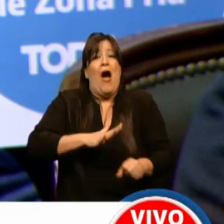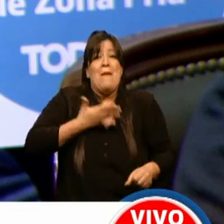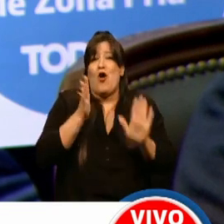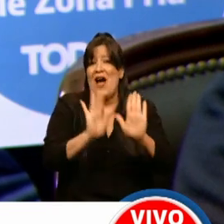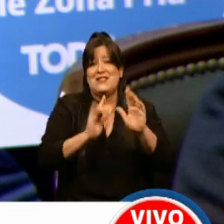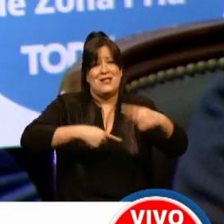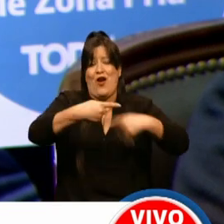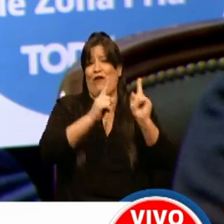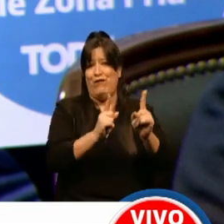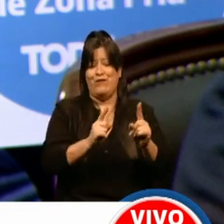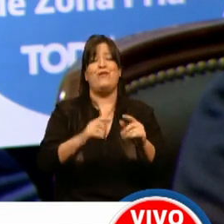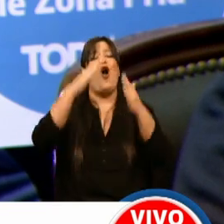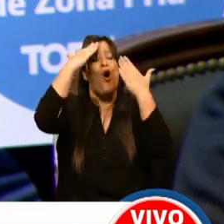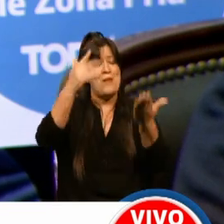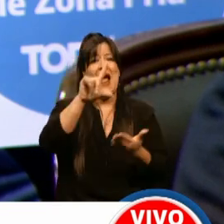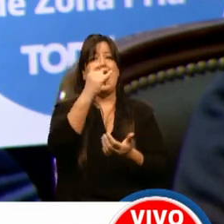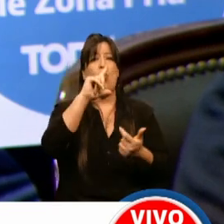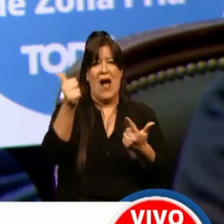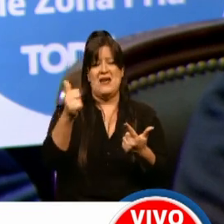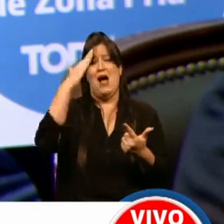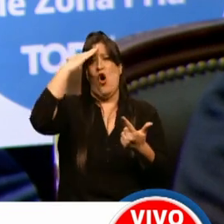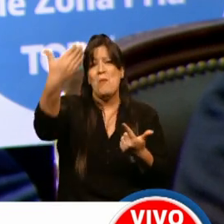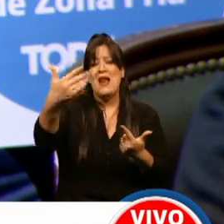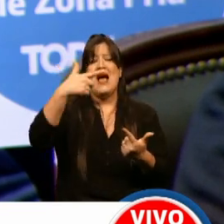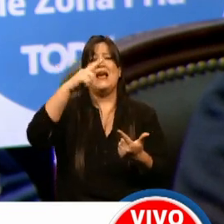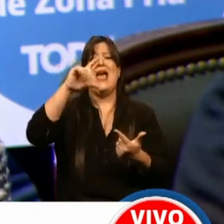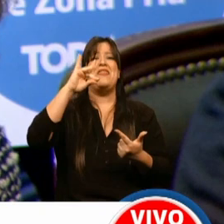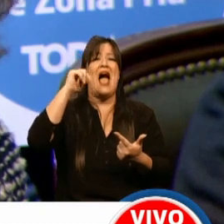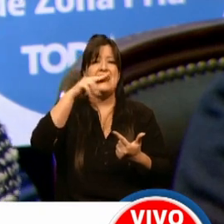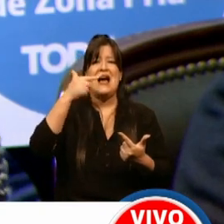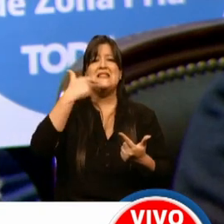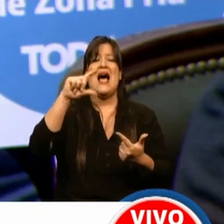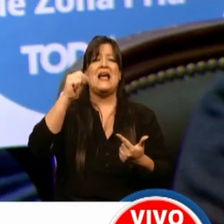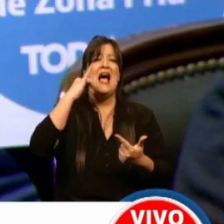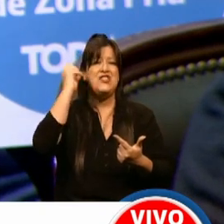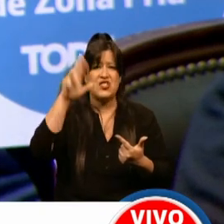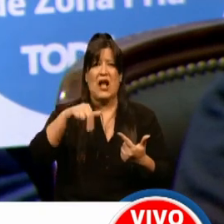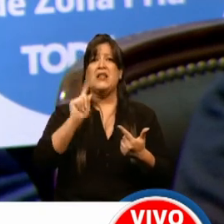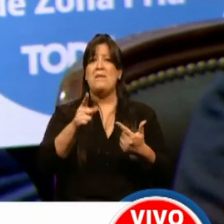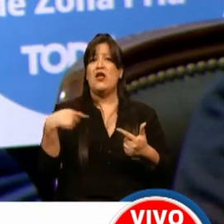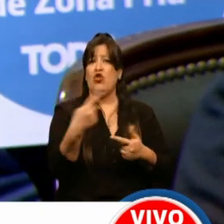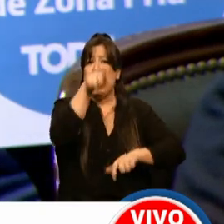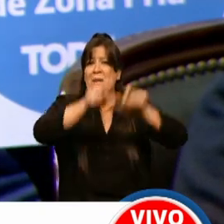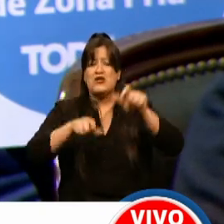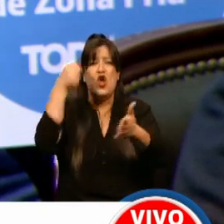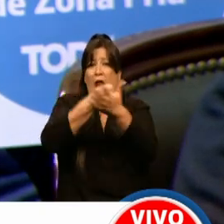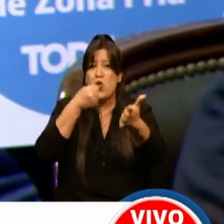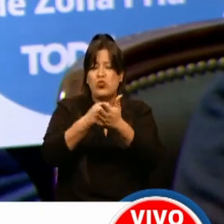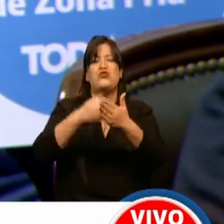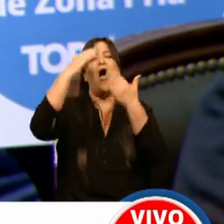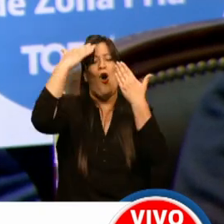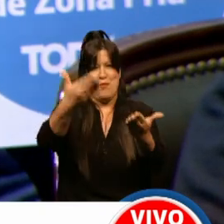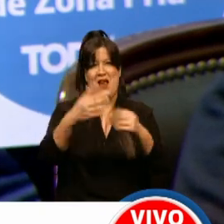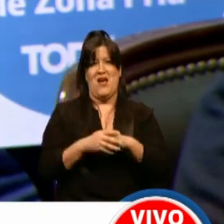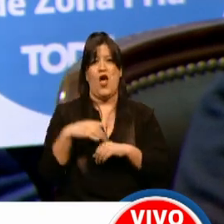en homenaje a lo gana en embalaje adriana esta canción en homenaje a todas las que lucharon sigamos